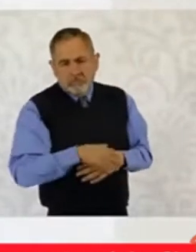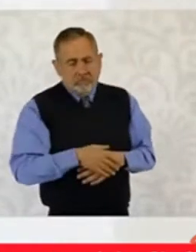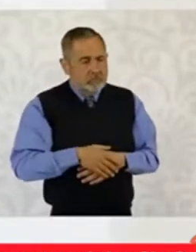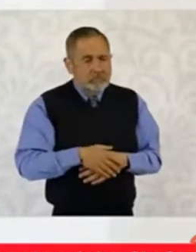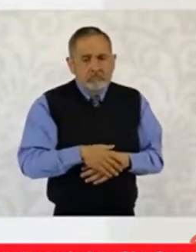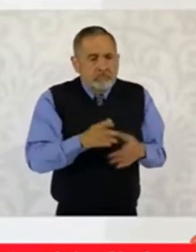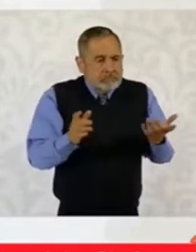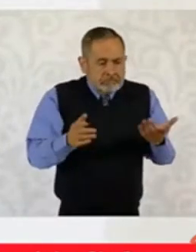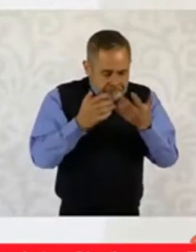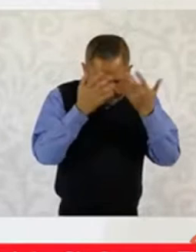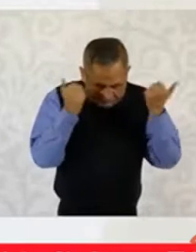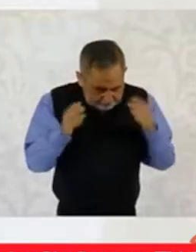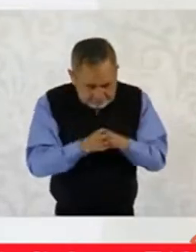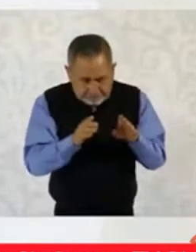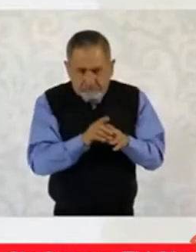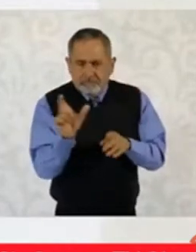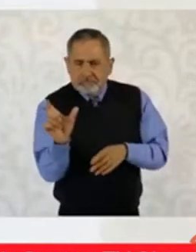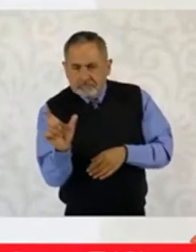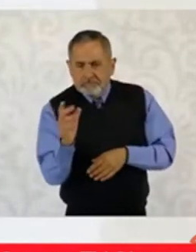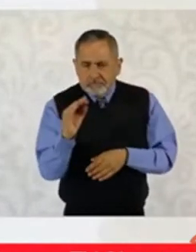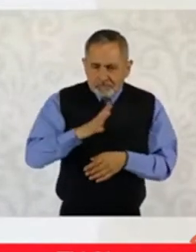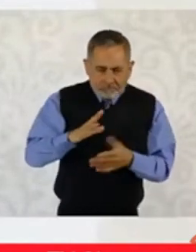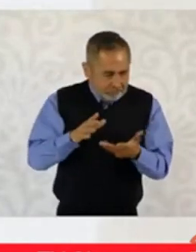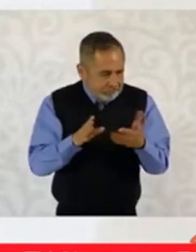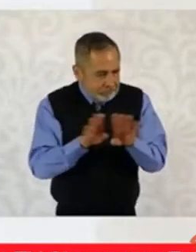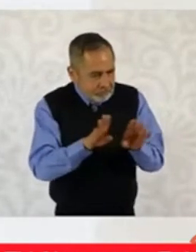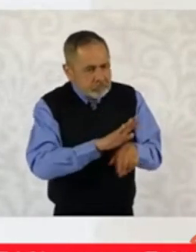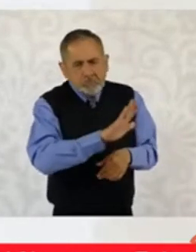su identificación